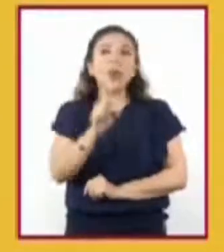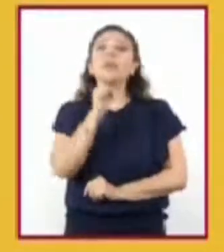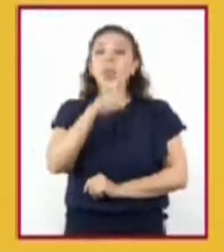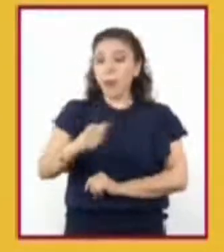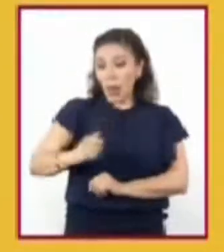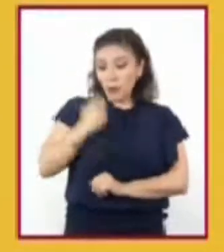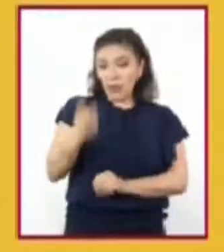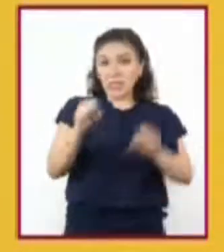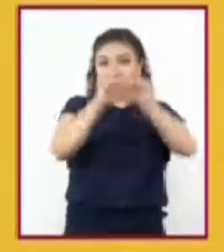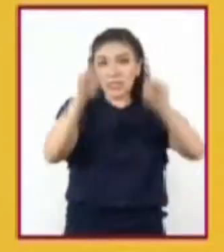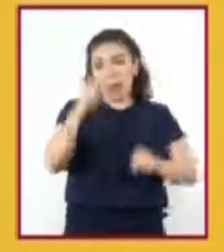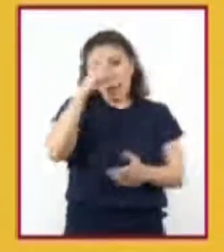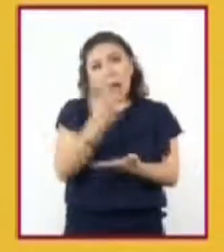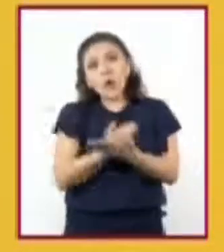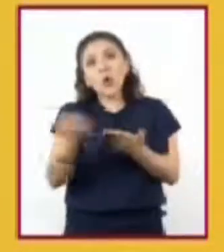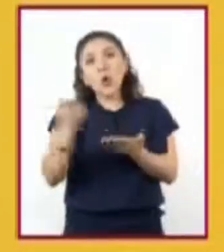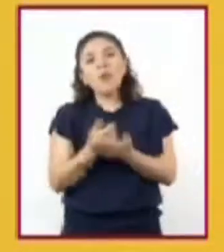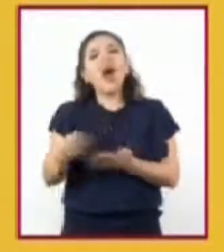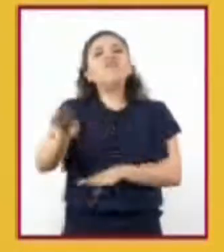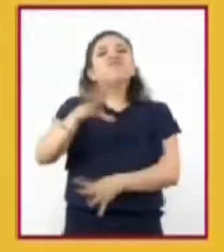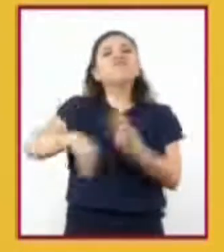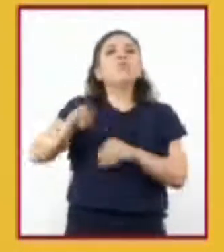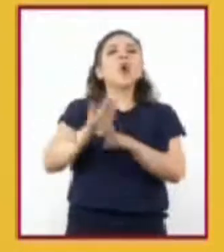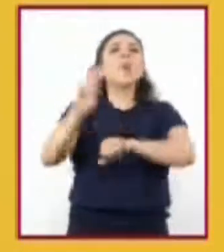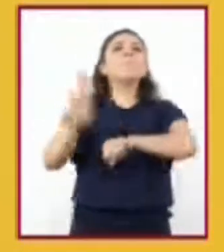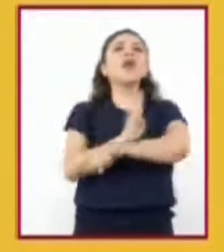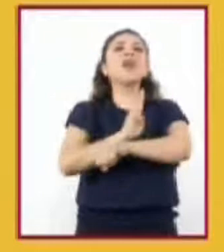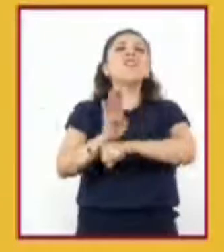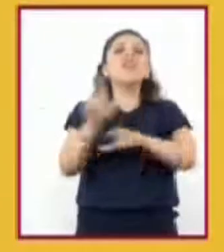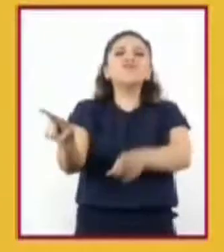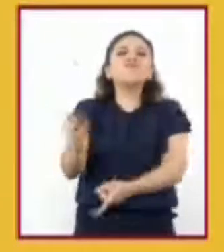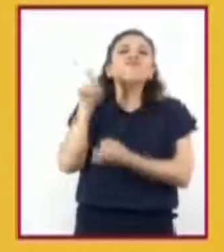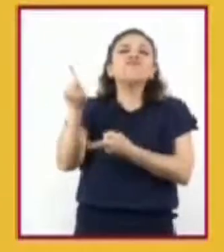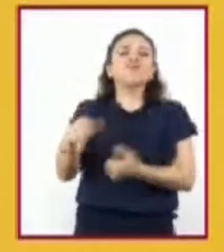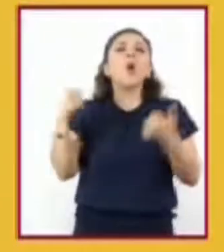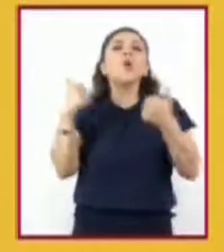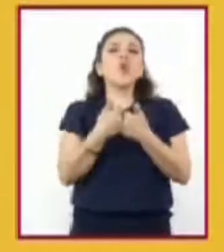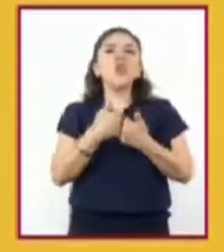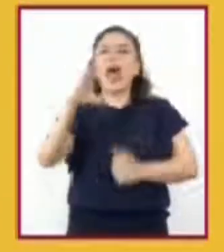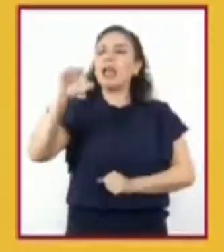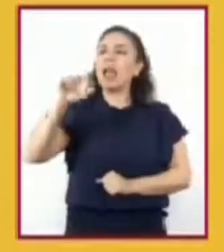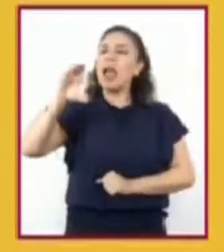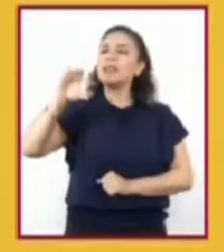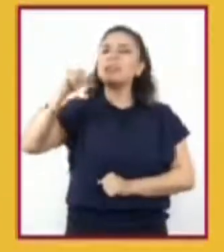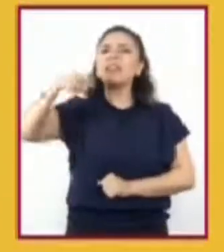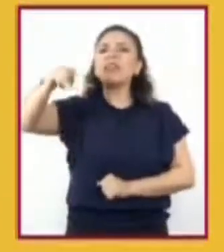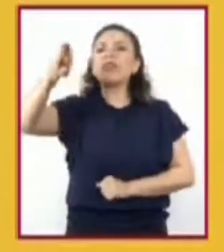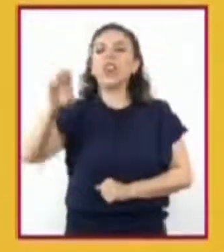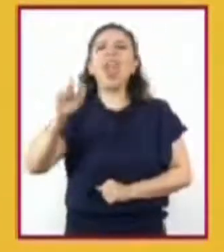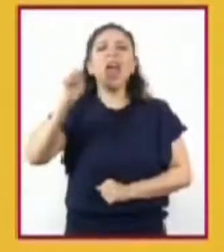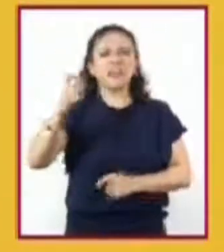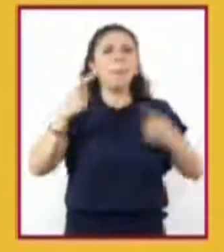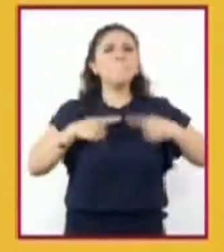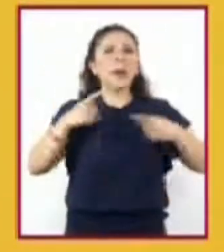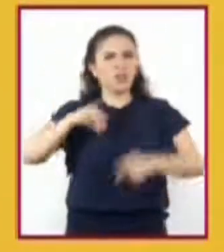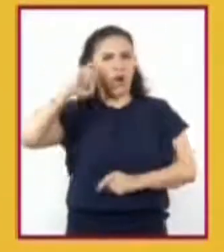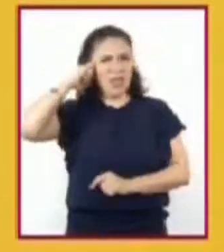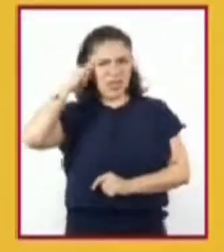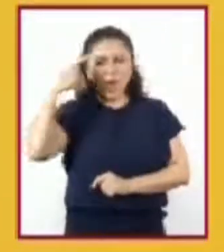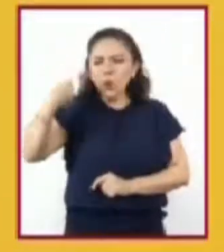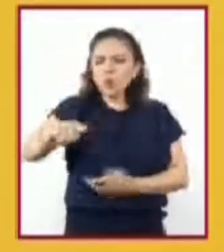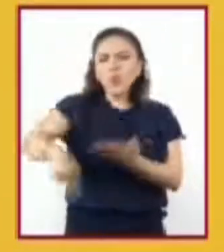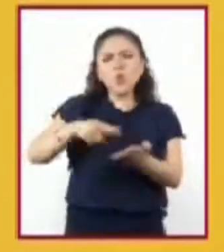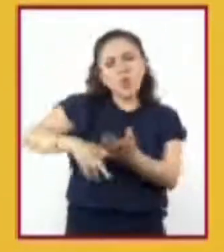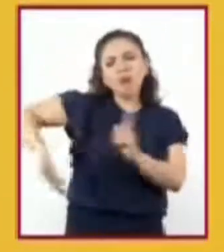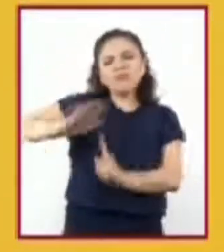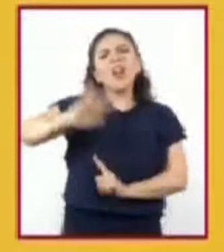este sistema de cobro en su propio beneficio y lo hicieron con la mediación de caciques, indígenas locales que tenían la experiencia